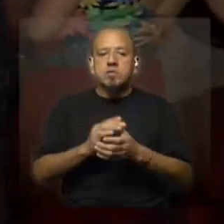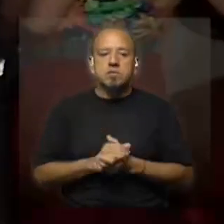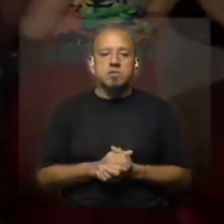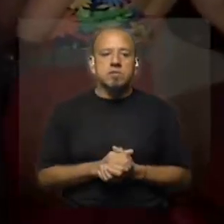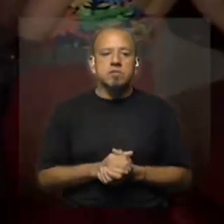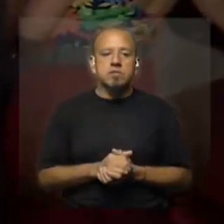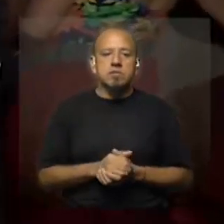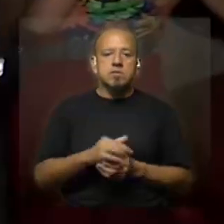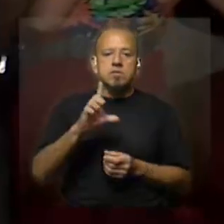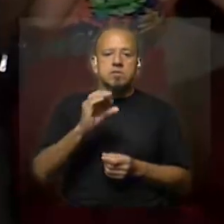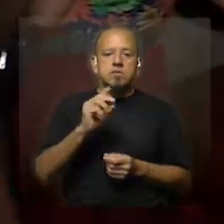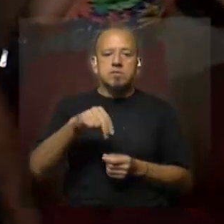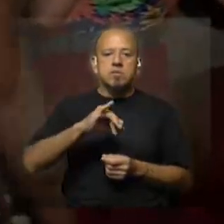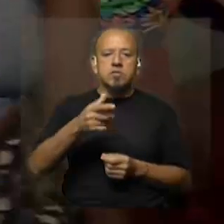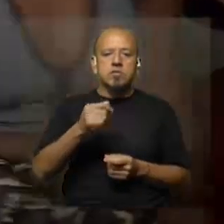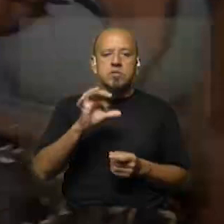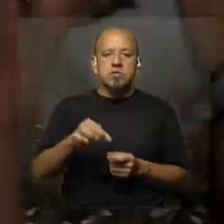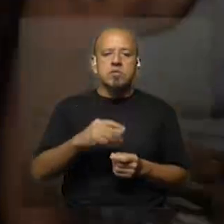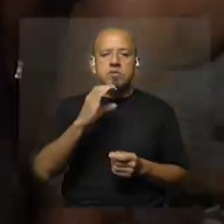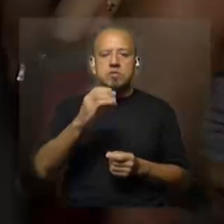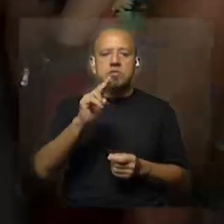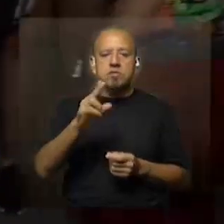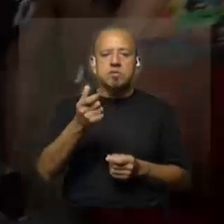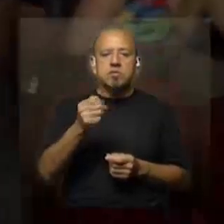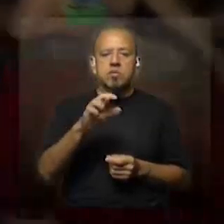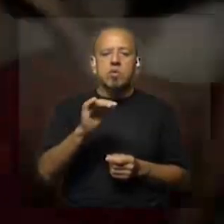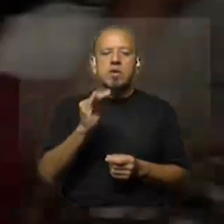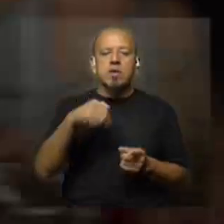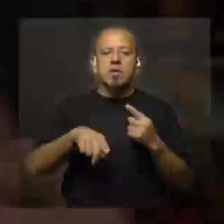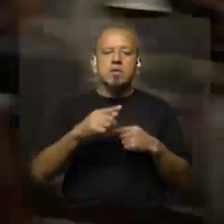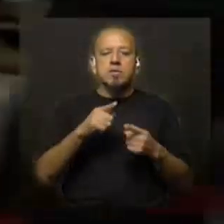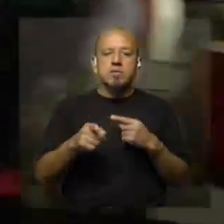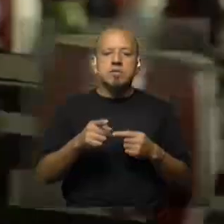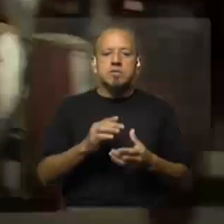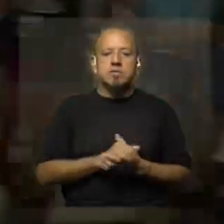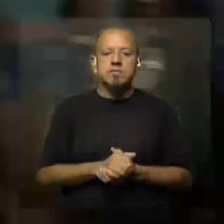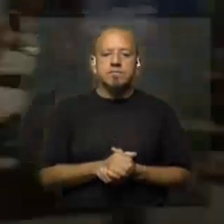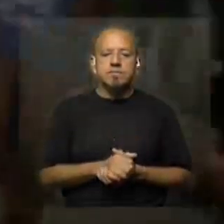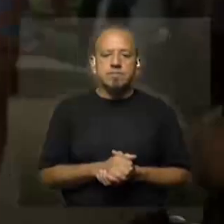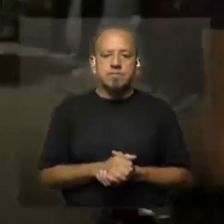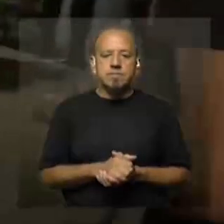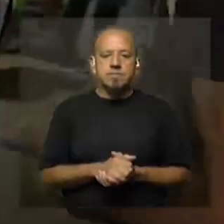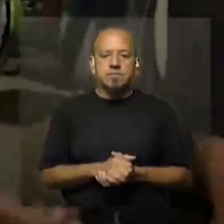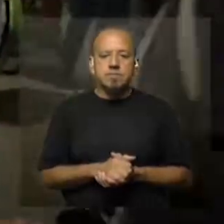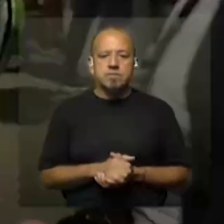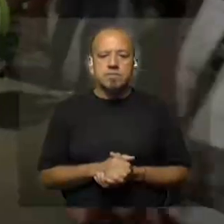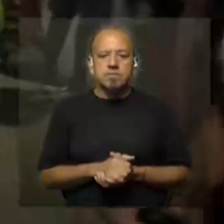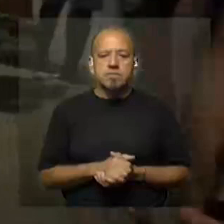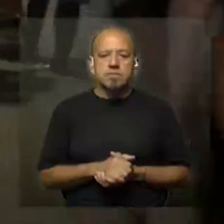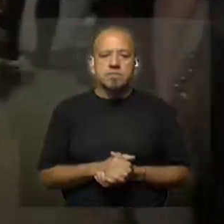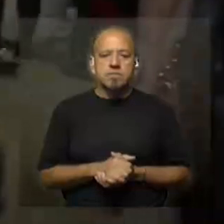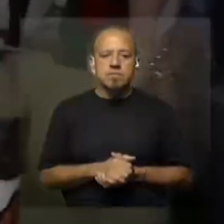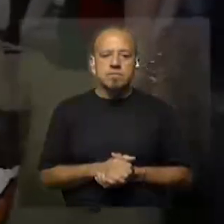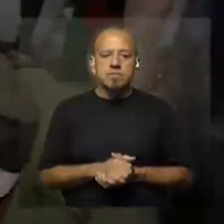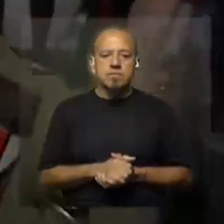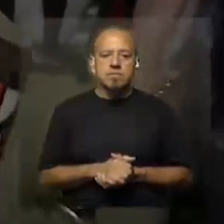con sí, Lonjas de Quareim? Bueno, ¿podemos bueno, rapidito? Me acerco ahí, es un clásico Lonjas de Quareim, así se llama la comparsa que no